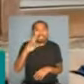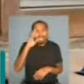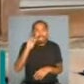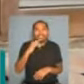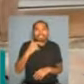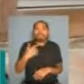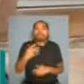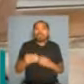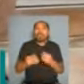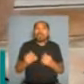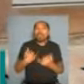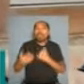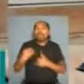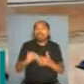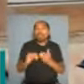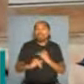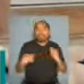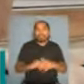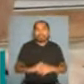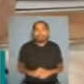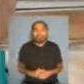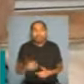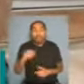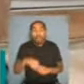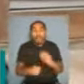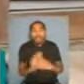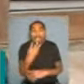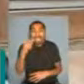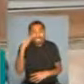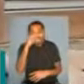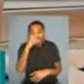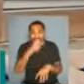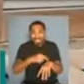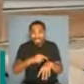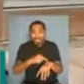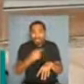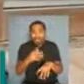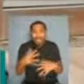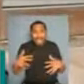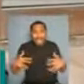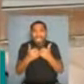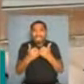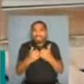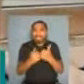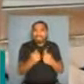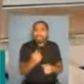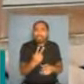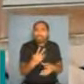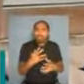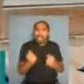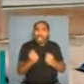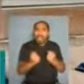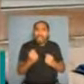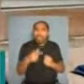8:30 de la mañana se tomó conocimiento de un accidente de tránsito donde un automóvil, el Chevrolet Meriva, color gris,